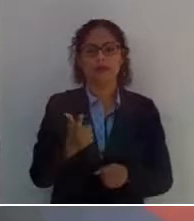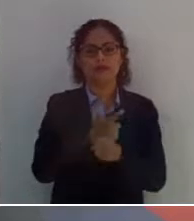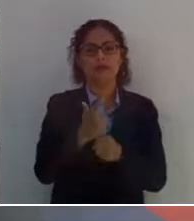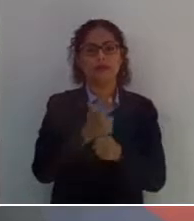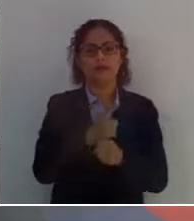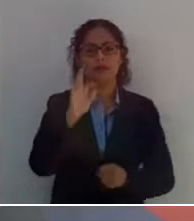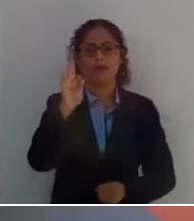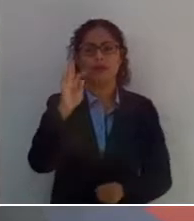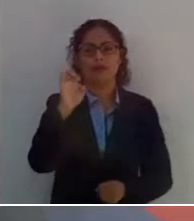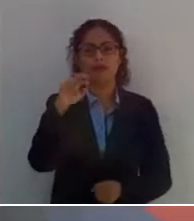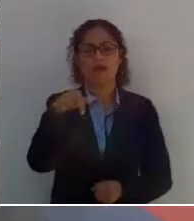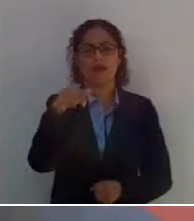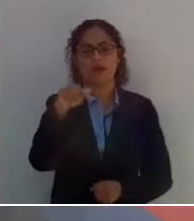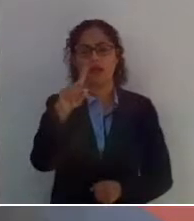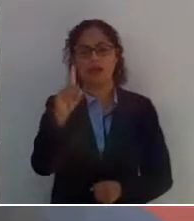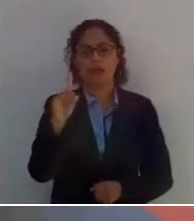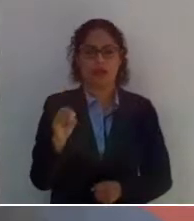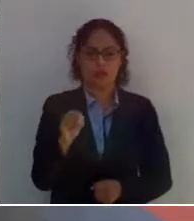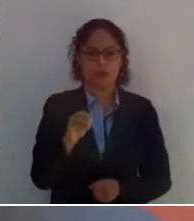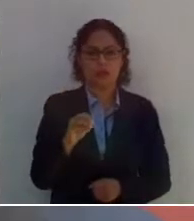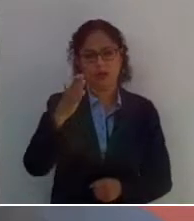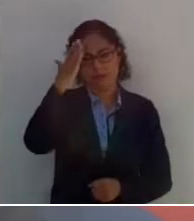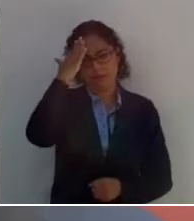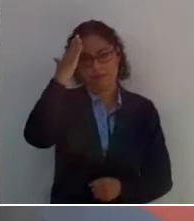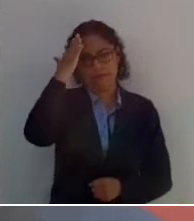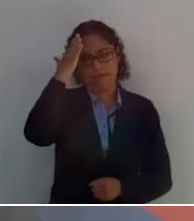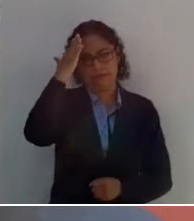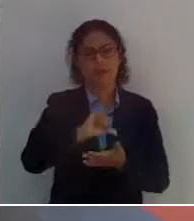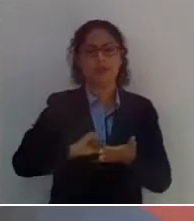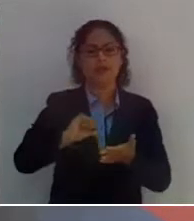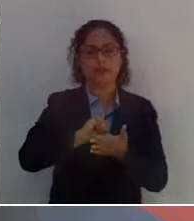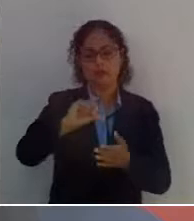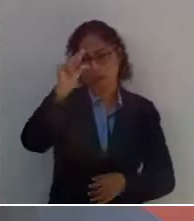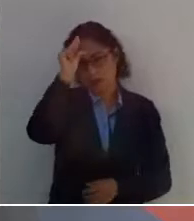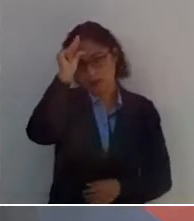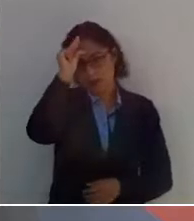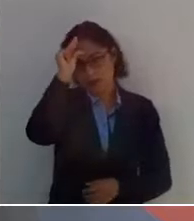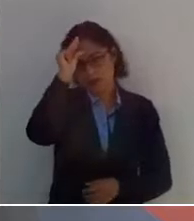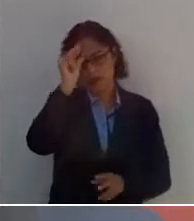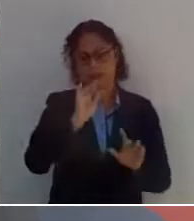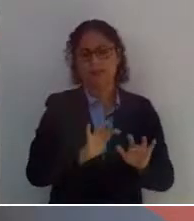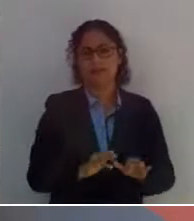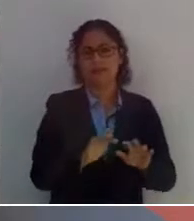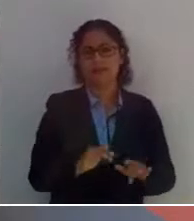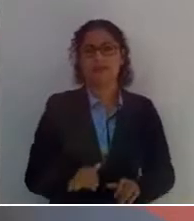Licenciado Fernando Castro Miranda, titular del Centro Nacional de Inteligencia.